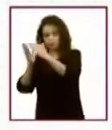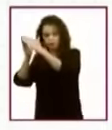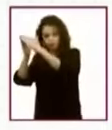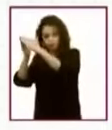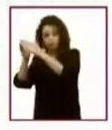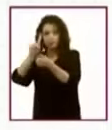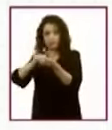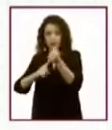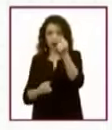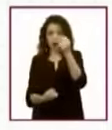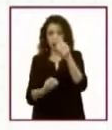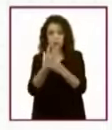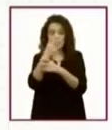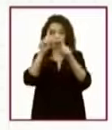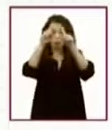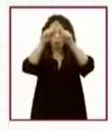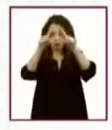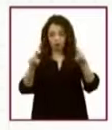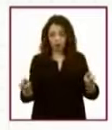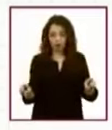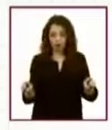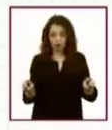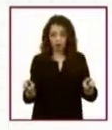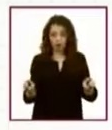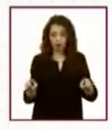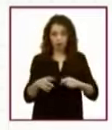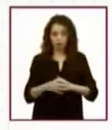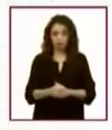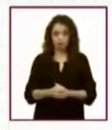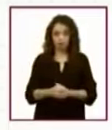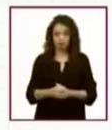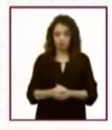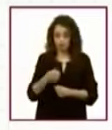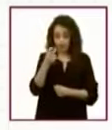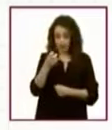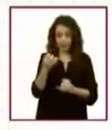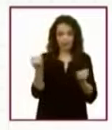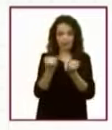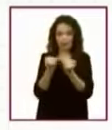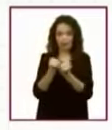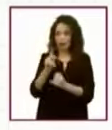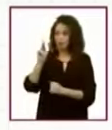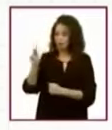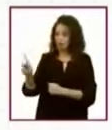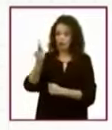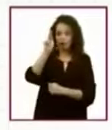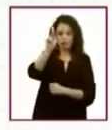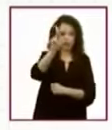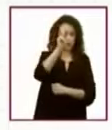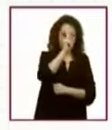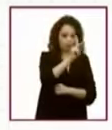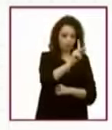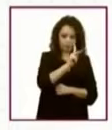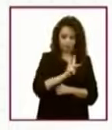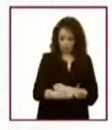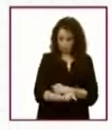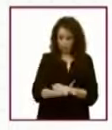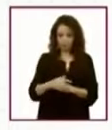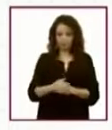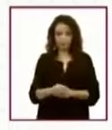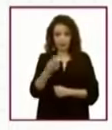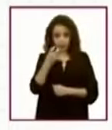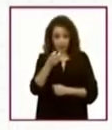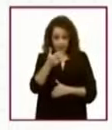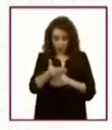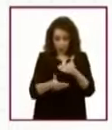nuevo triángulo equilátero. Repite este proceso en cada lado. Este tipo de proceso, en el que se